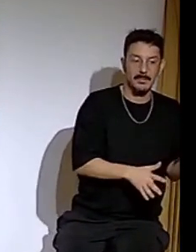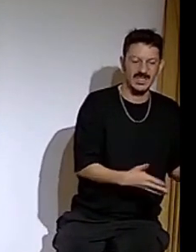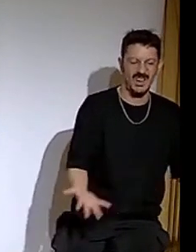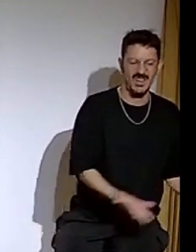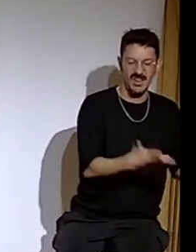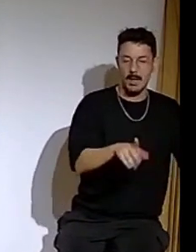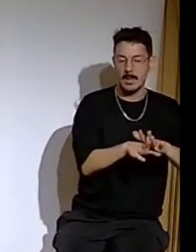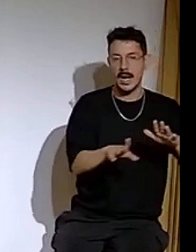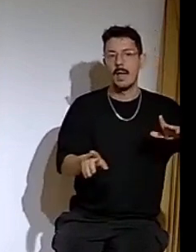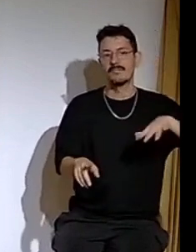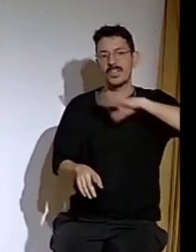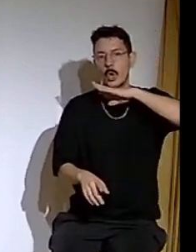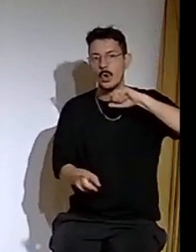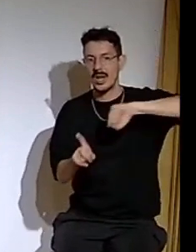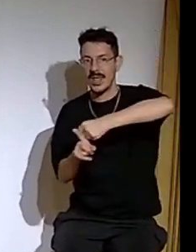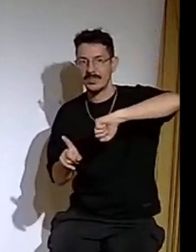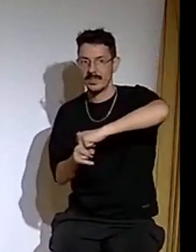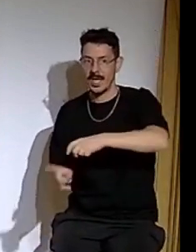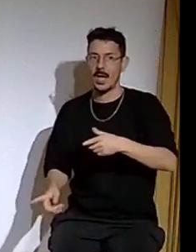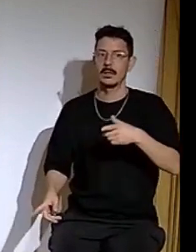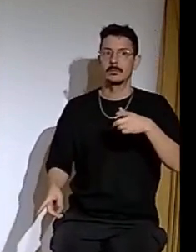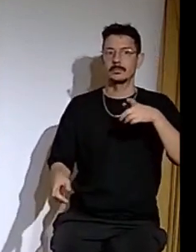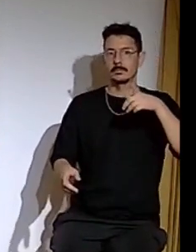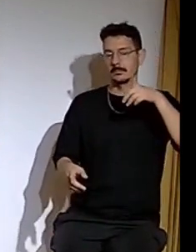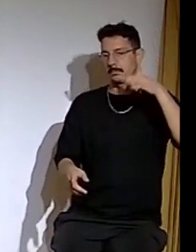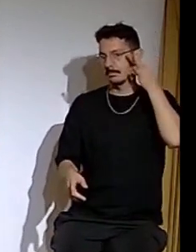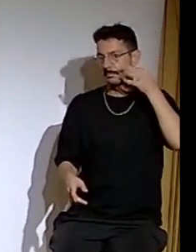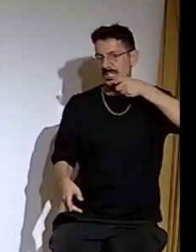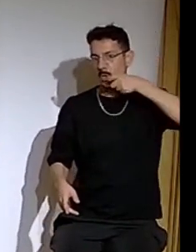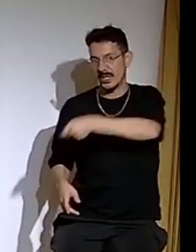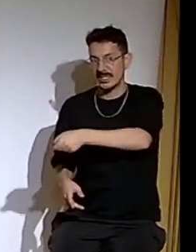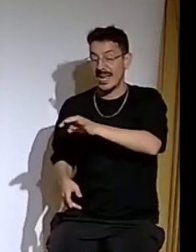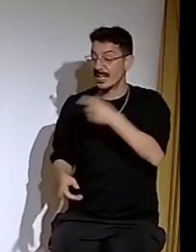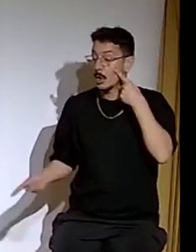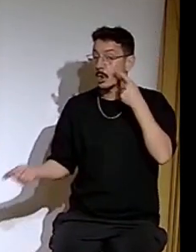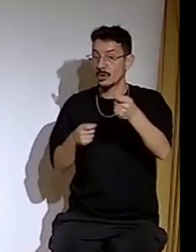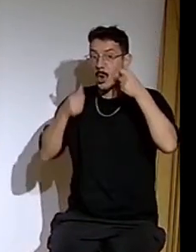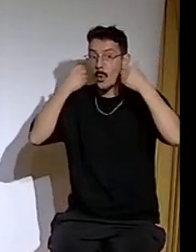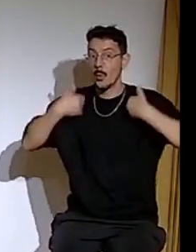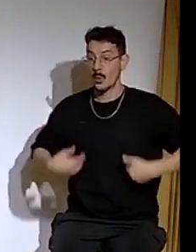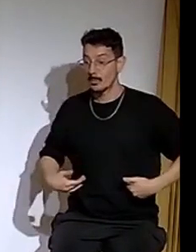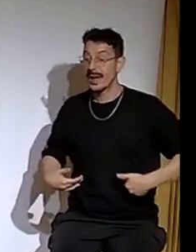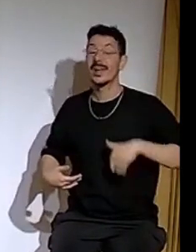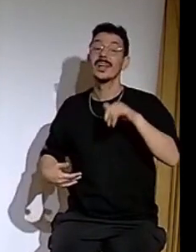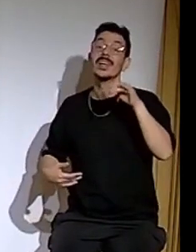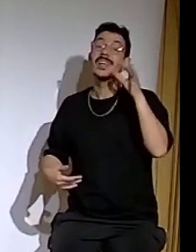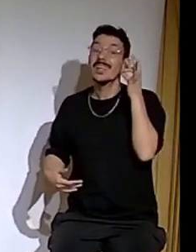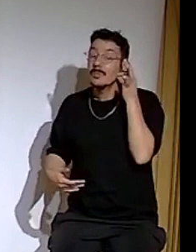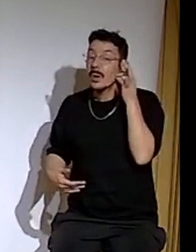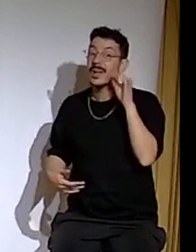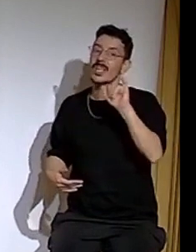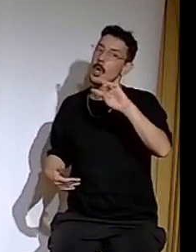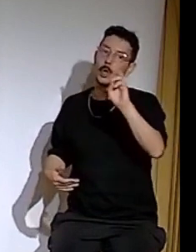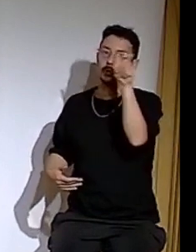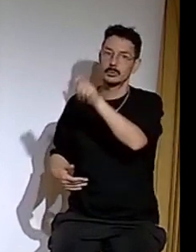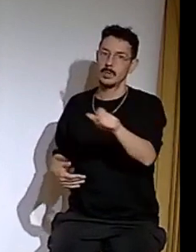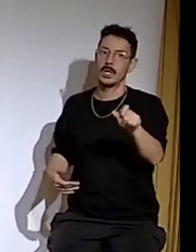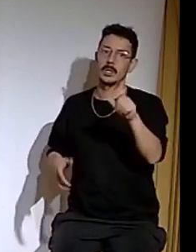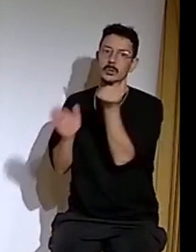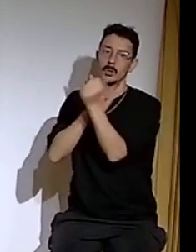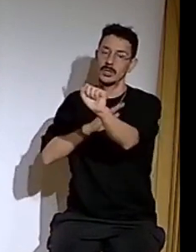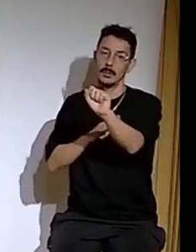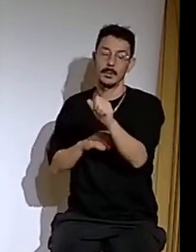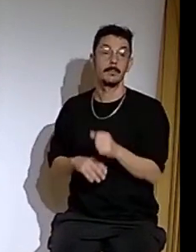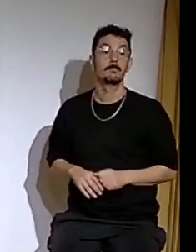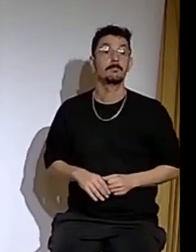misoginia y control sobre los cuerpos de las mujeres y otros sujetos disidentes el como la Andalucía